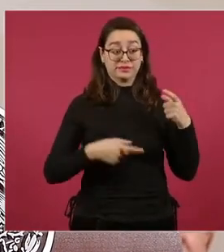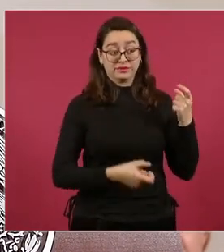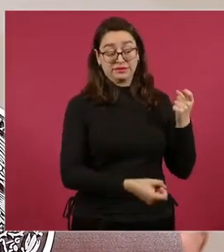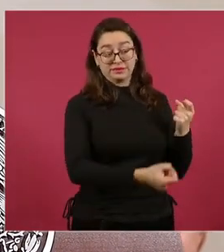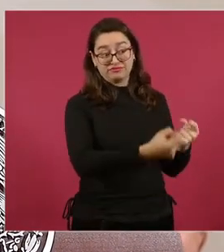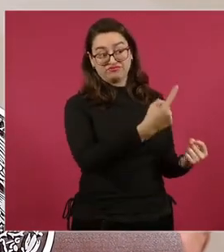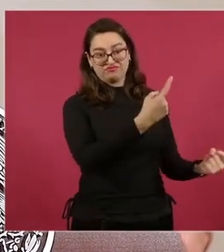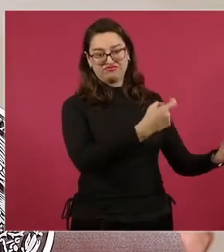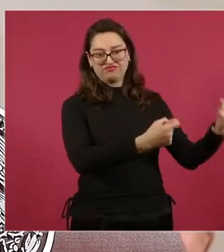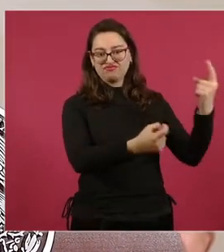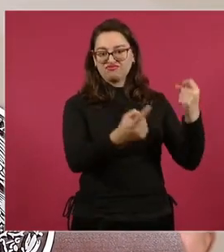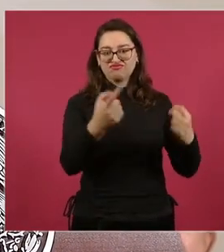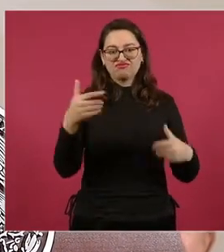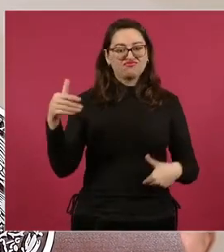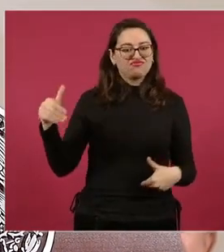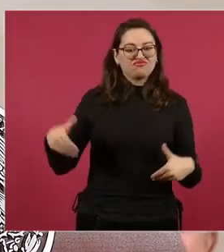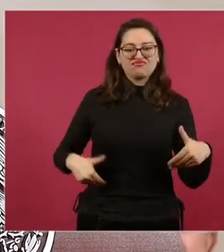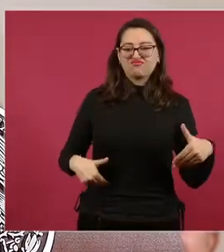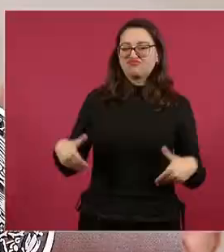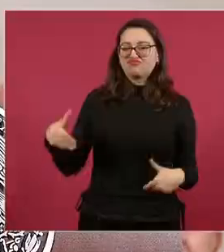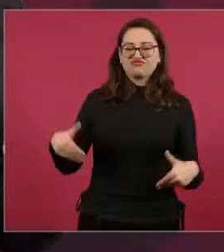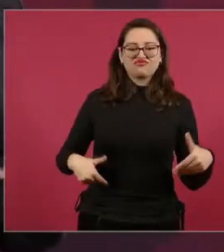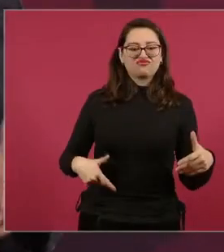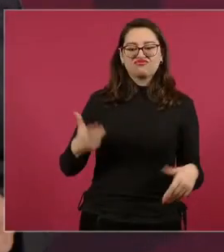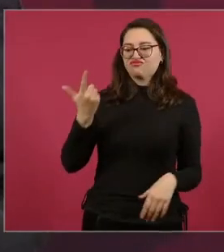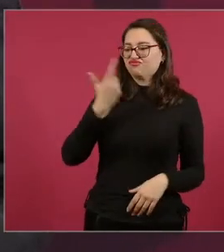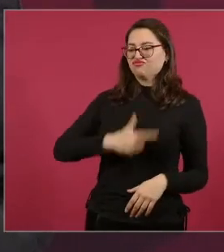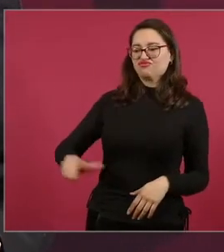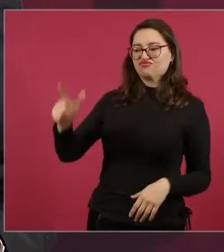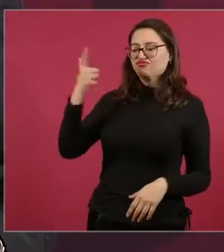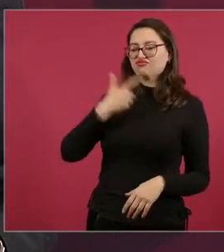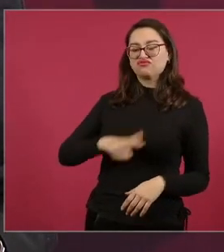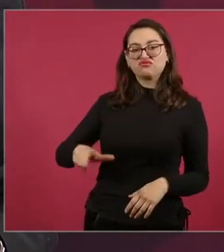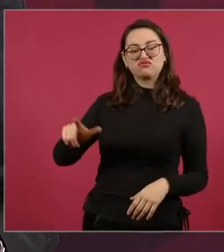porque todo lo vuelven ideología,